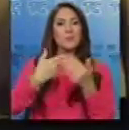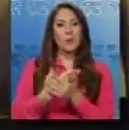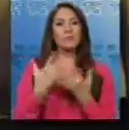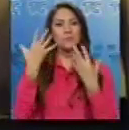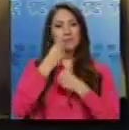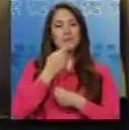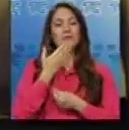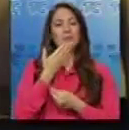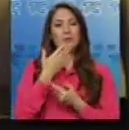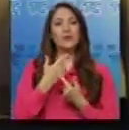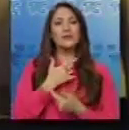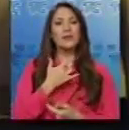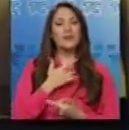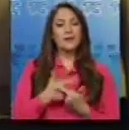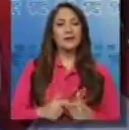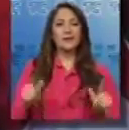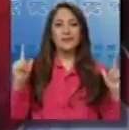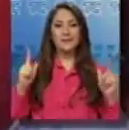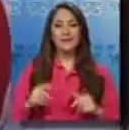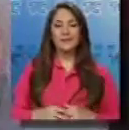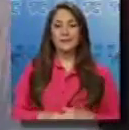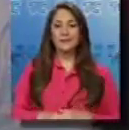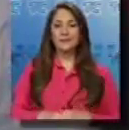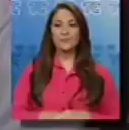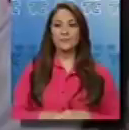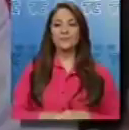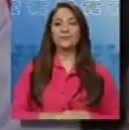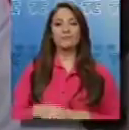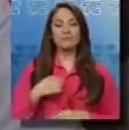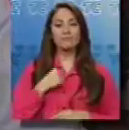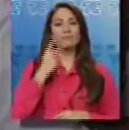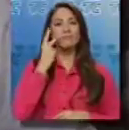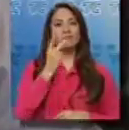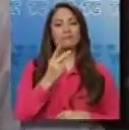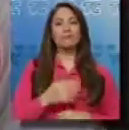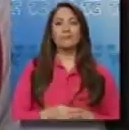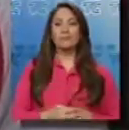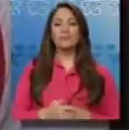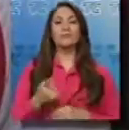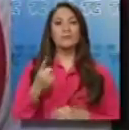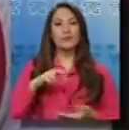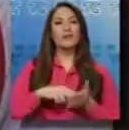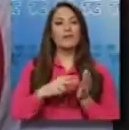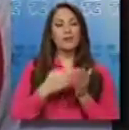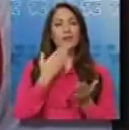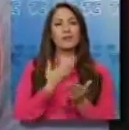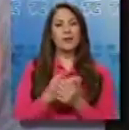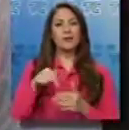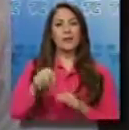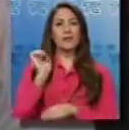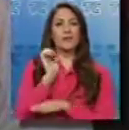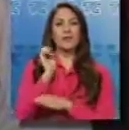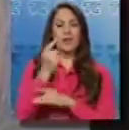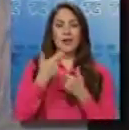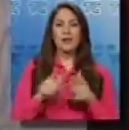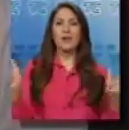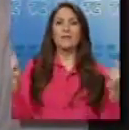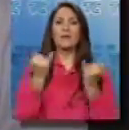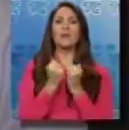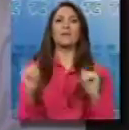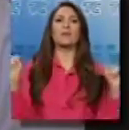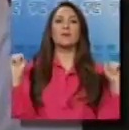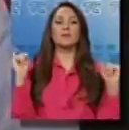velada libertaria. Es un evento digno de esta celebración de nuestro país, que sea libre